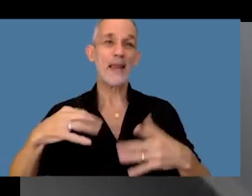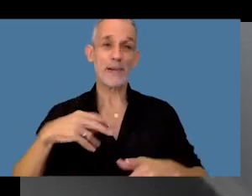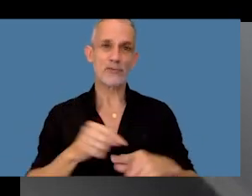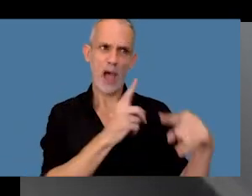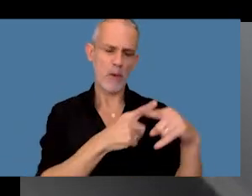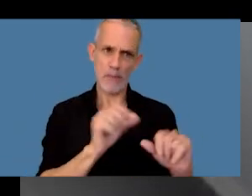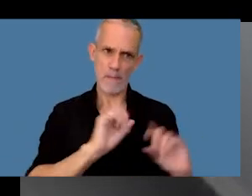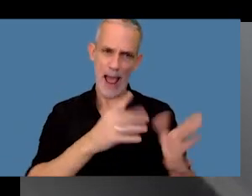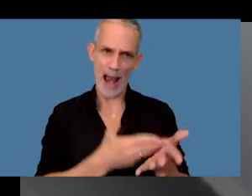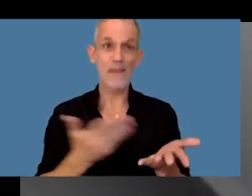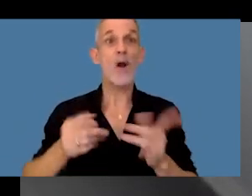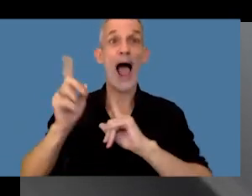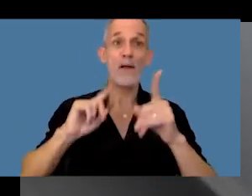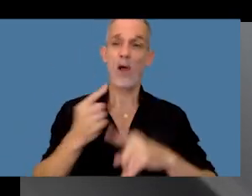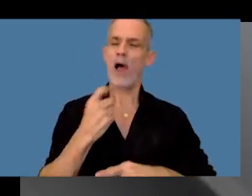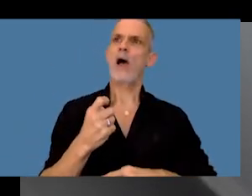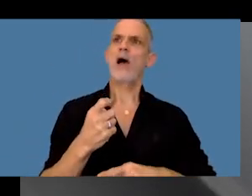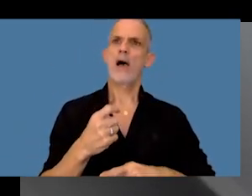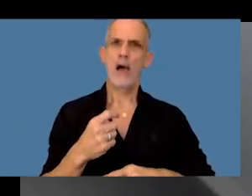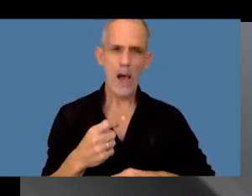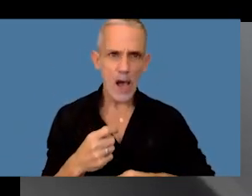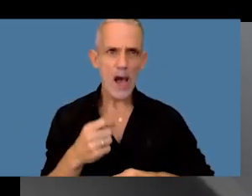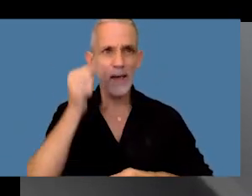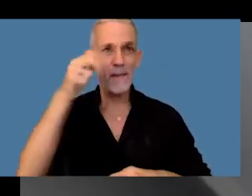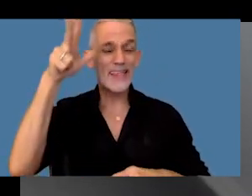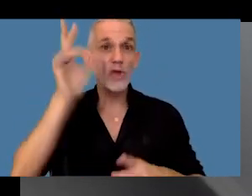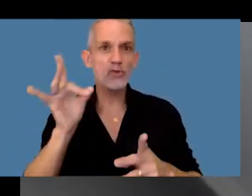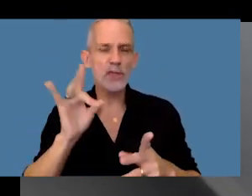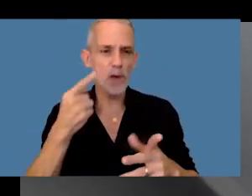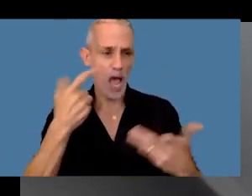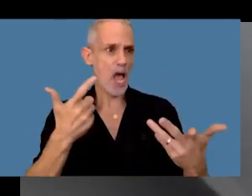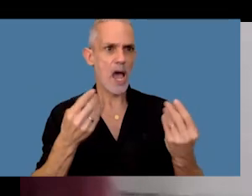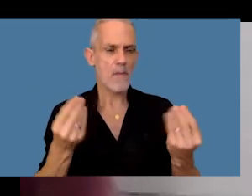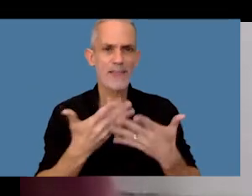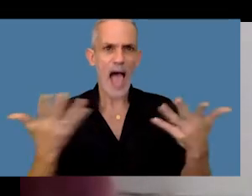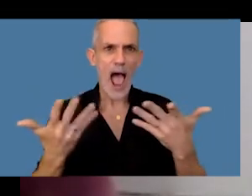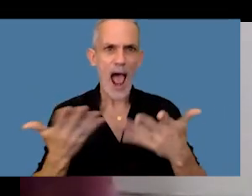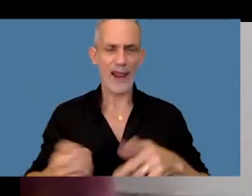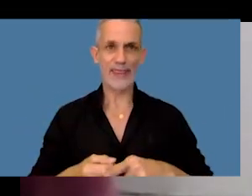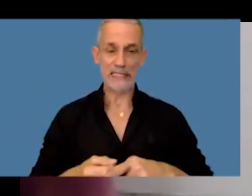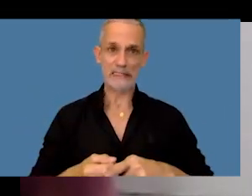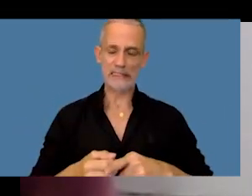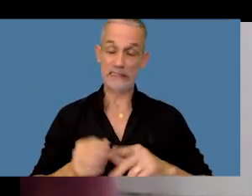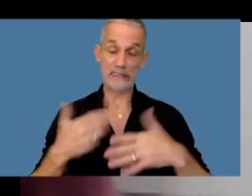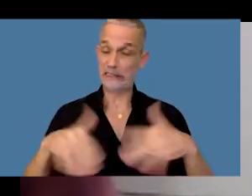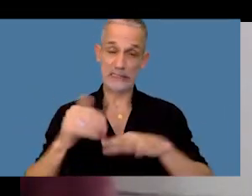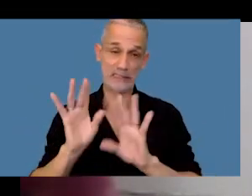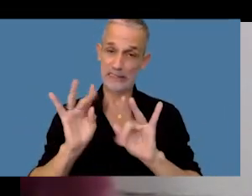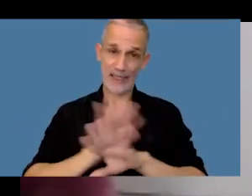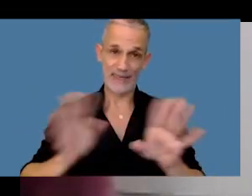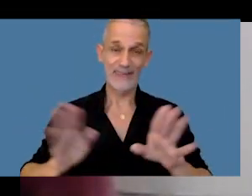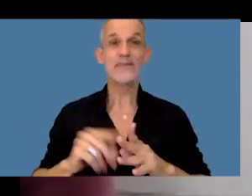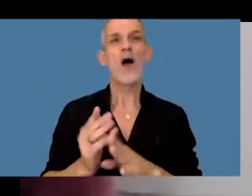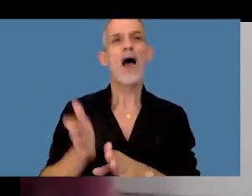pero hay algunos Claro. que se van a dar cuenta recién el 28 de diciembre más o menos, entonces Tal cual. realmente va a ser un dolor de cabeza. Porque